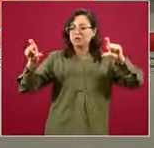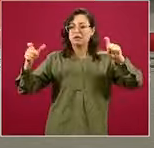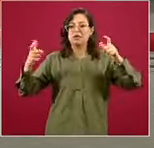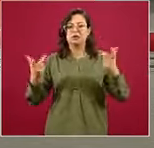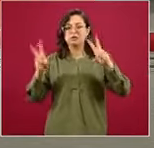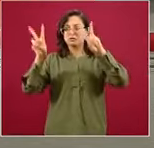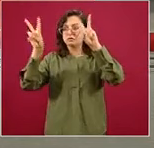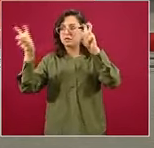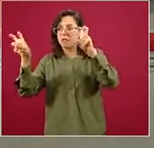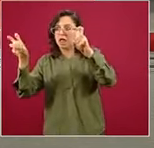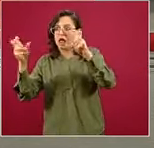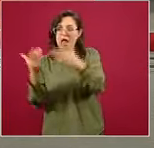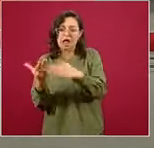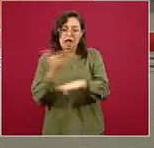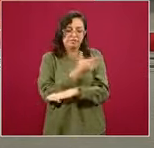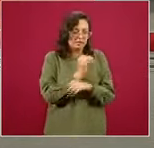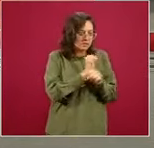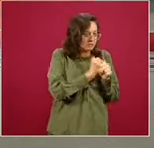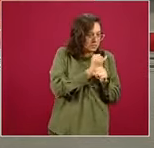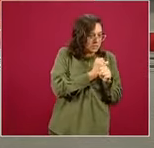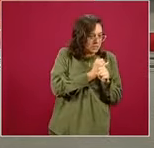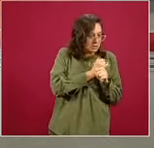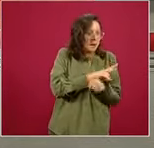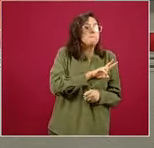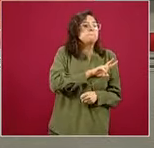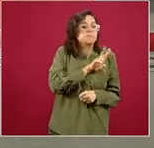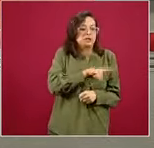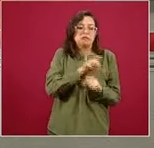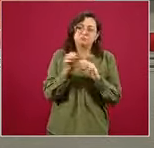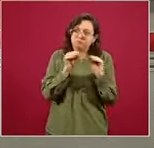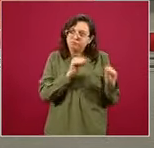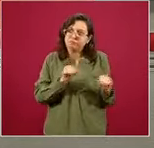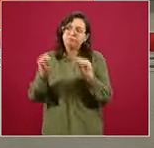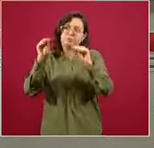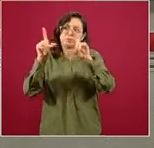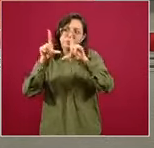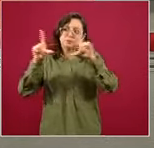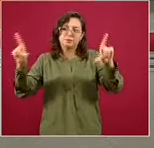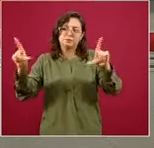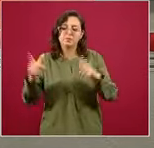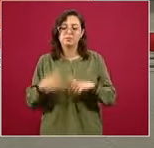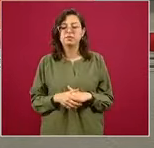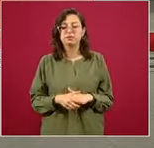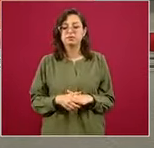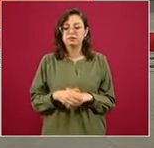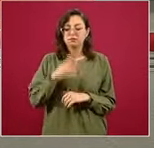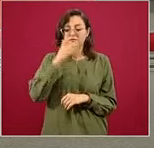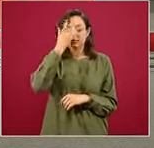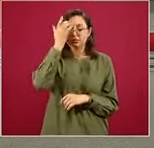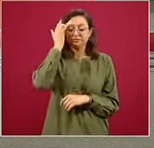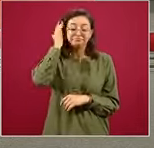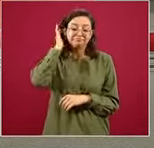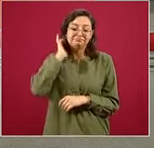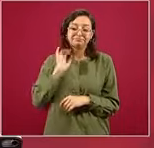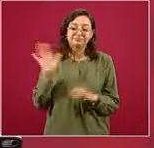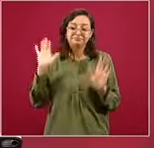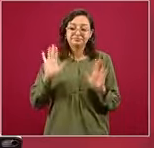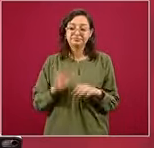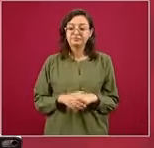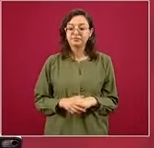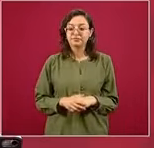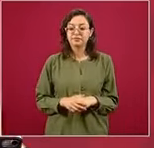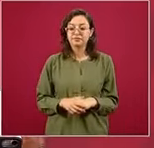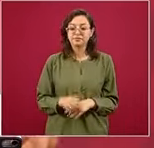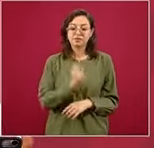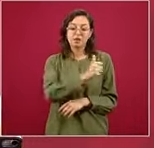vea los datos y sepa a qué se refieren sus notas cuando se las presentan. Pero, en fin, interesa